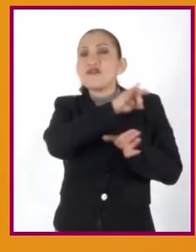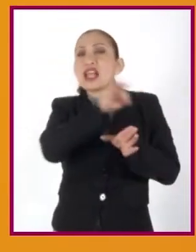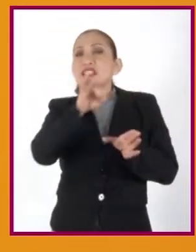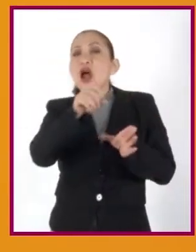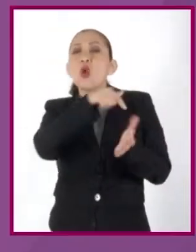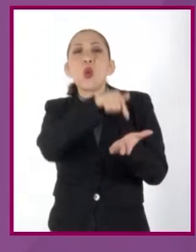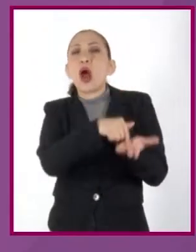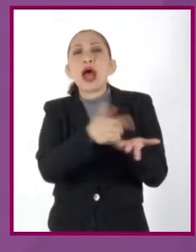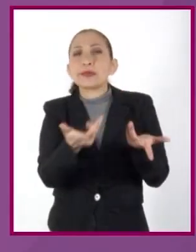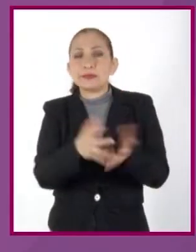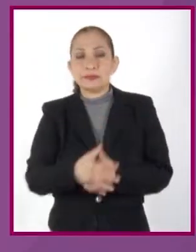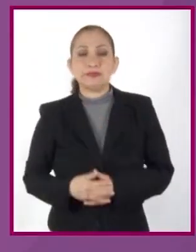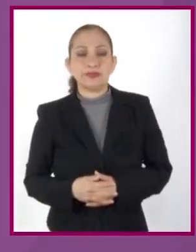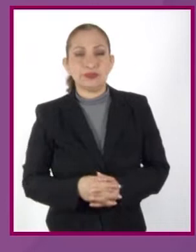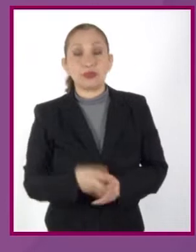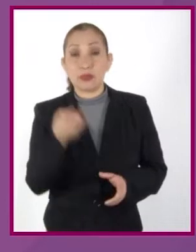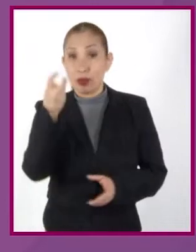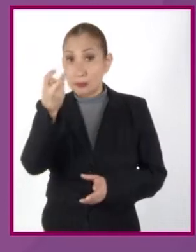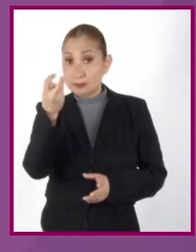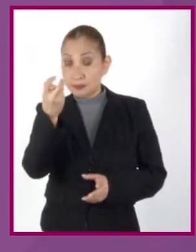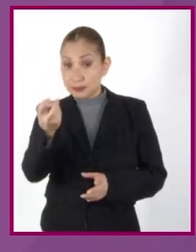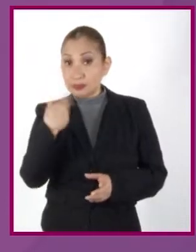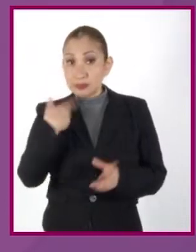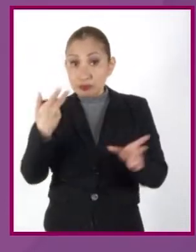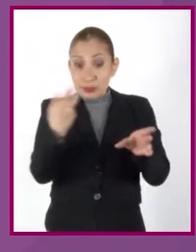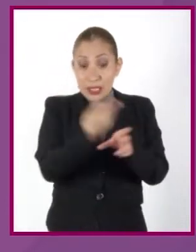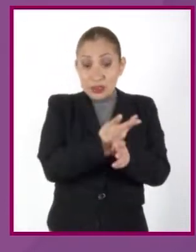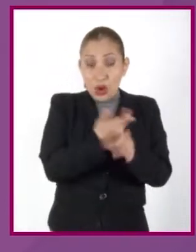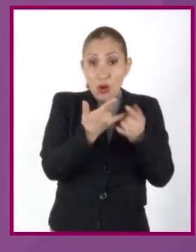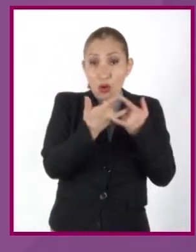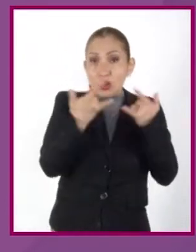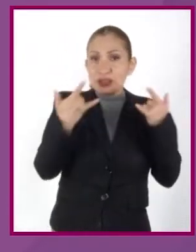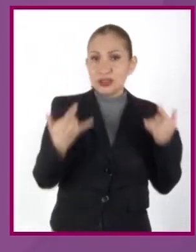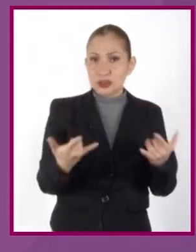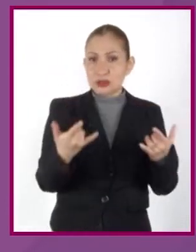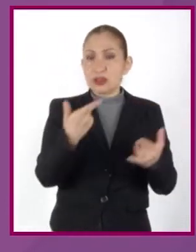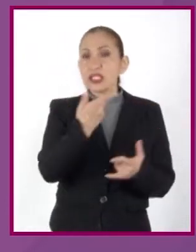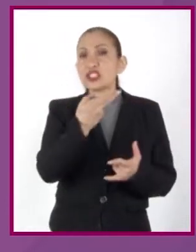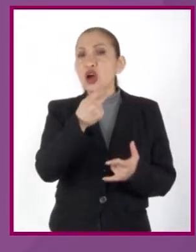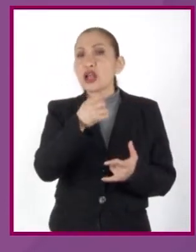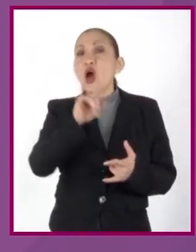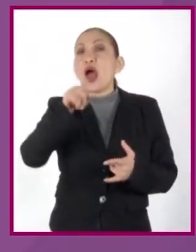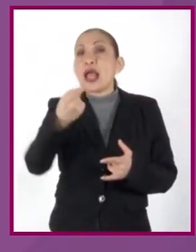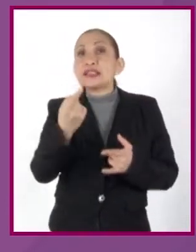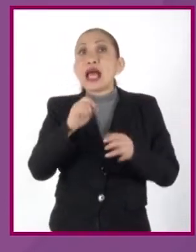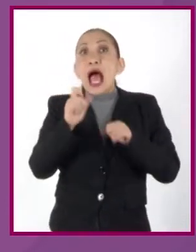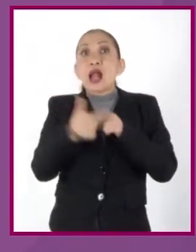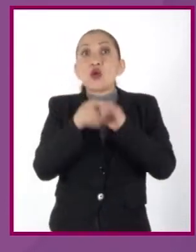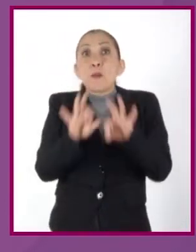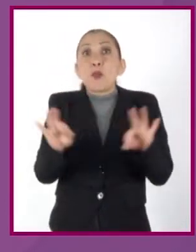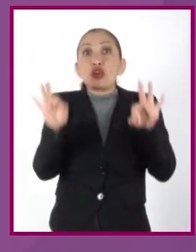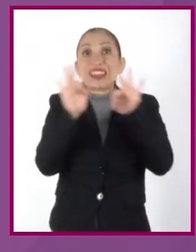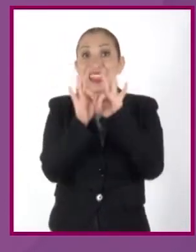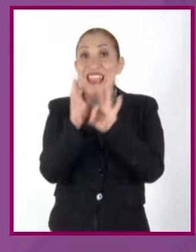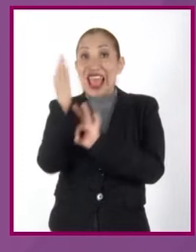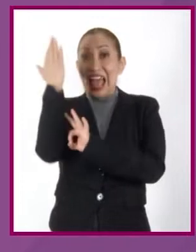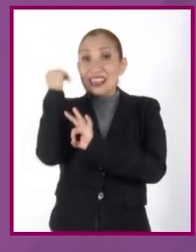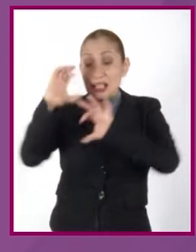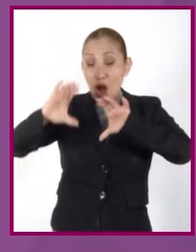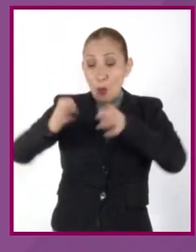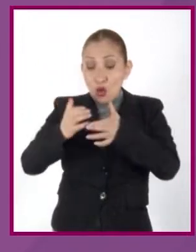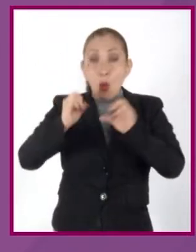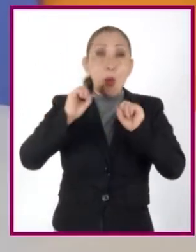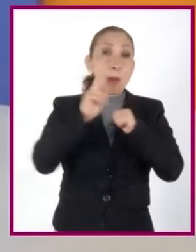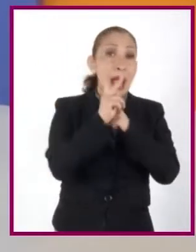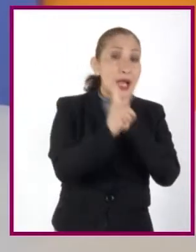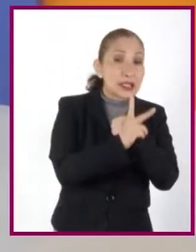en específico. Por lo tanto, con acontecimiento histórico nos referimos a un suceso de gran trascendencia en una comunidad, estado o